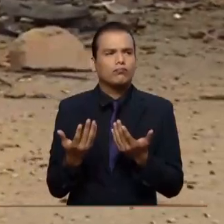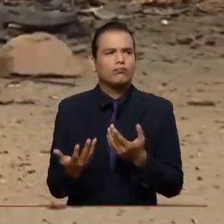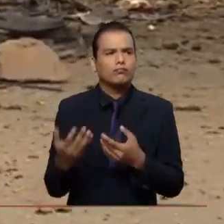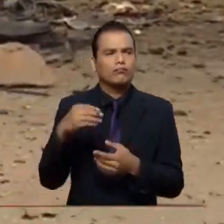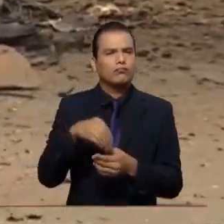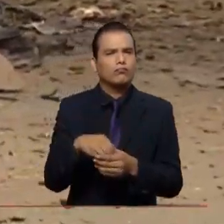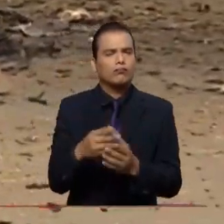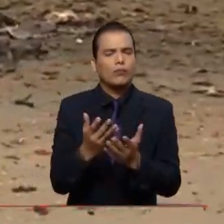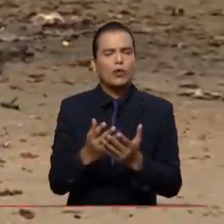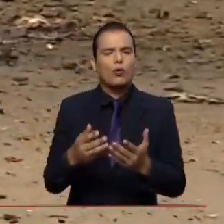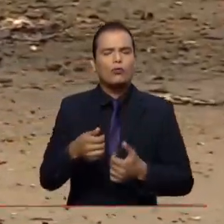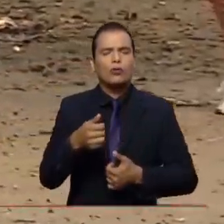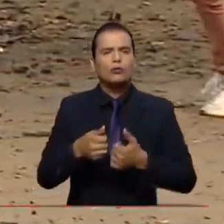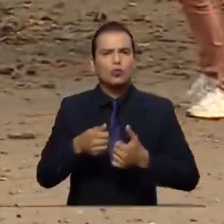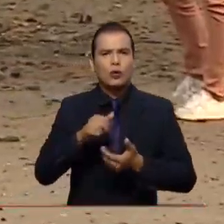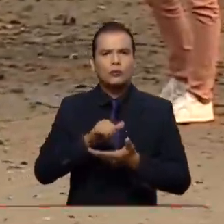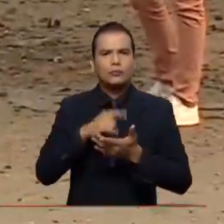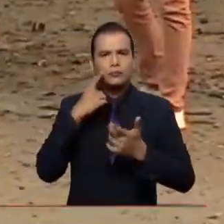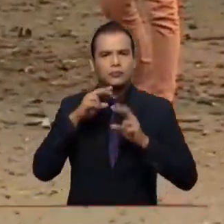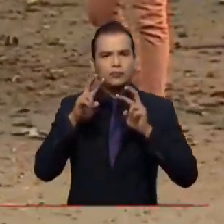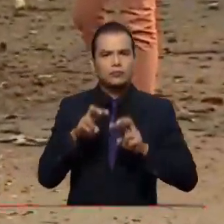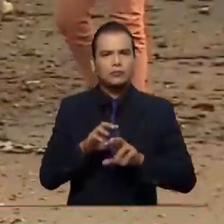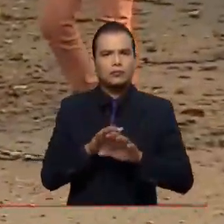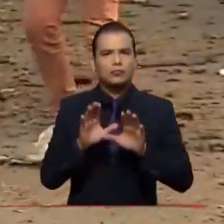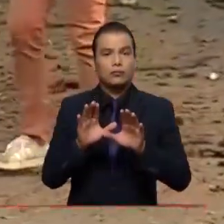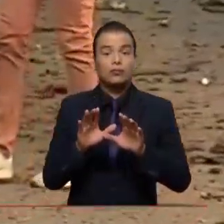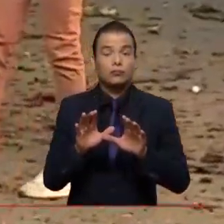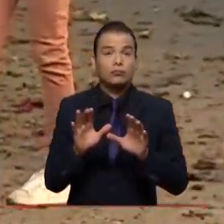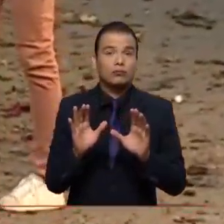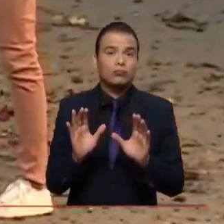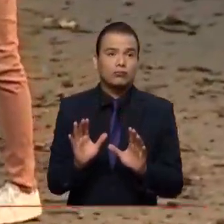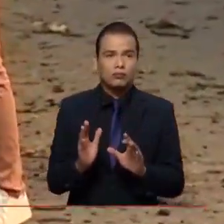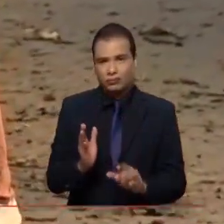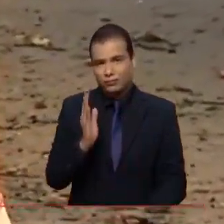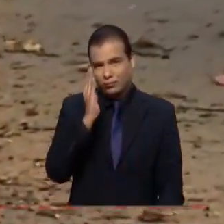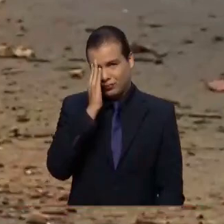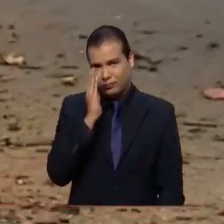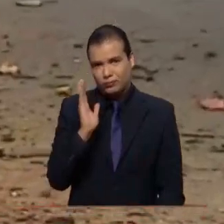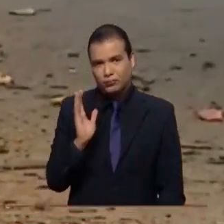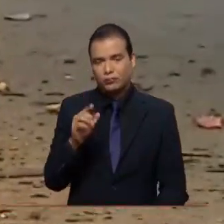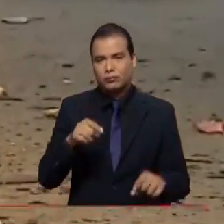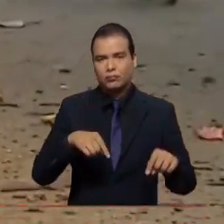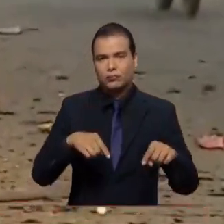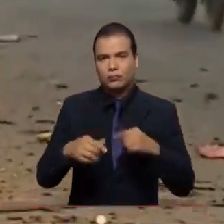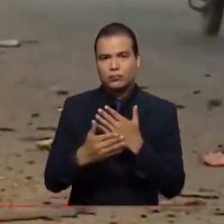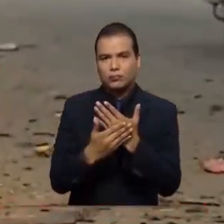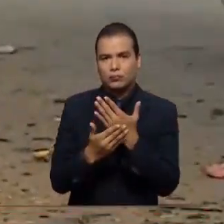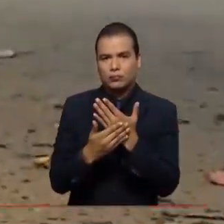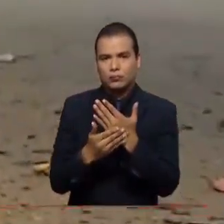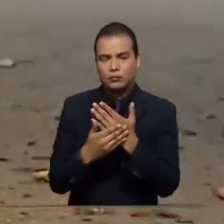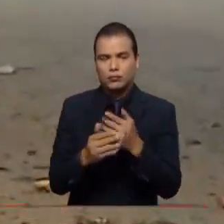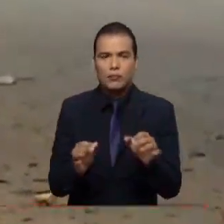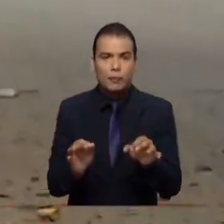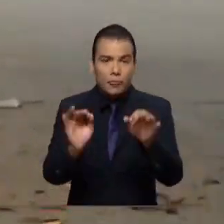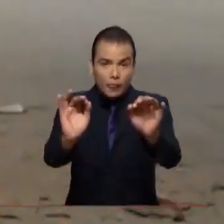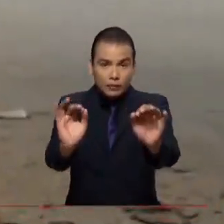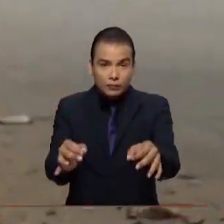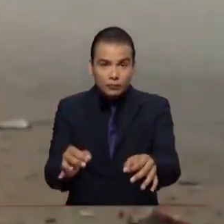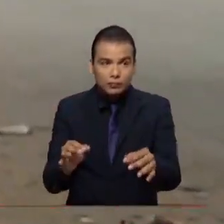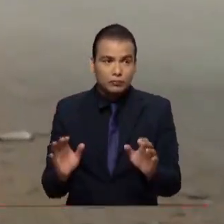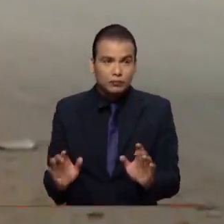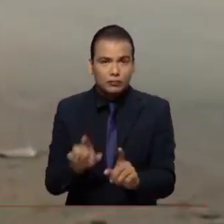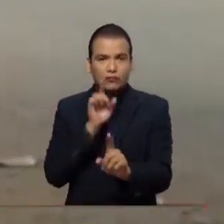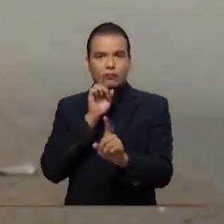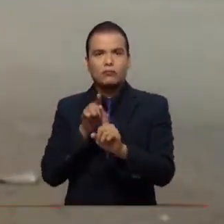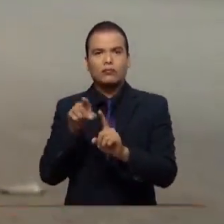material bélico fue utilizado en este hecho, que, pues como lo dicen las autoridades de manera preliminar, al parecer estaba